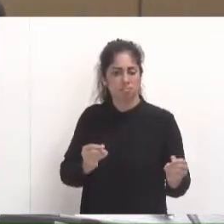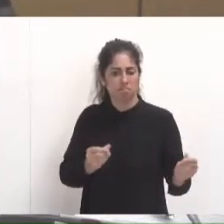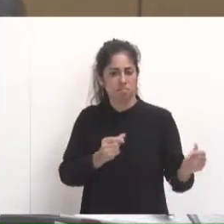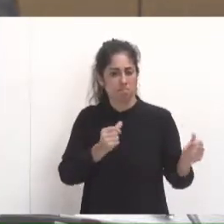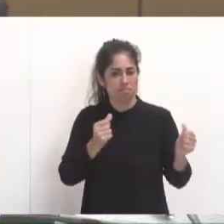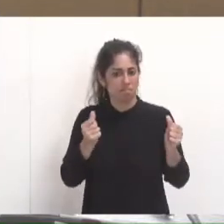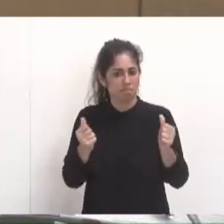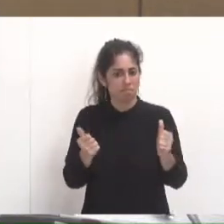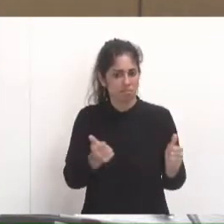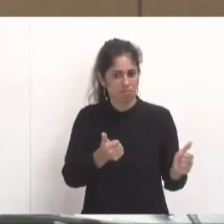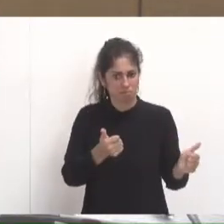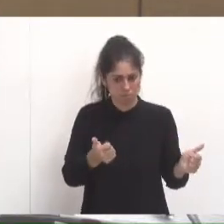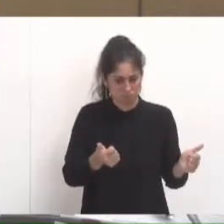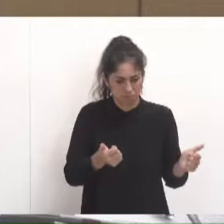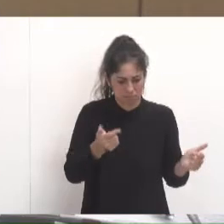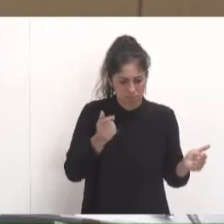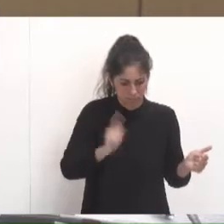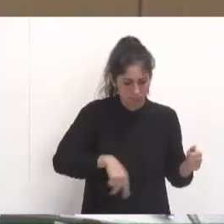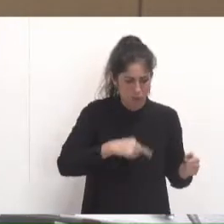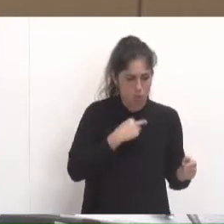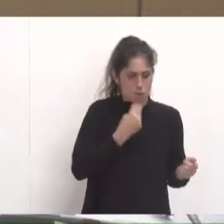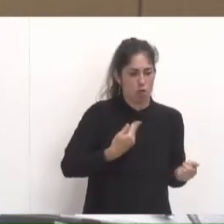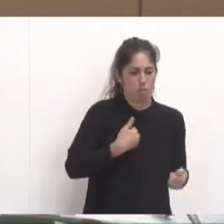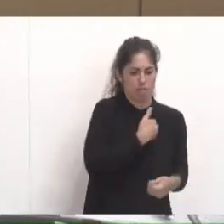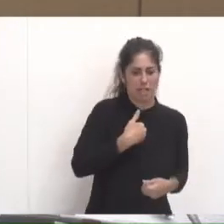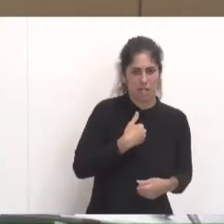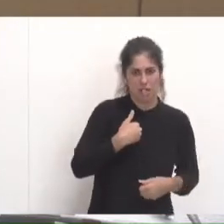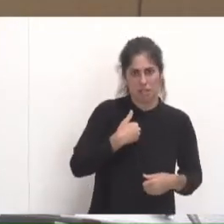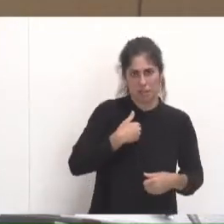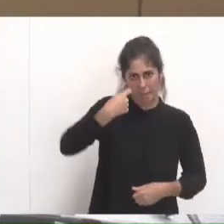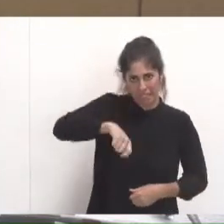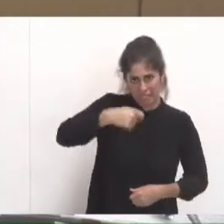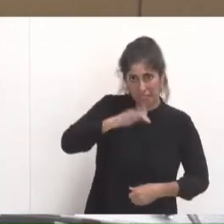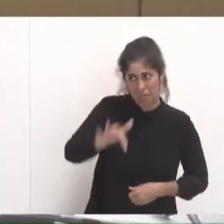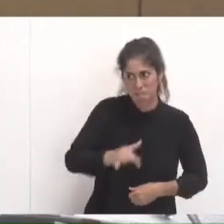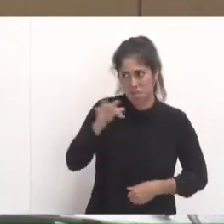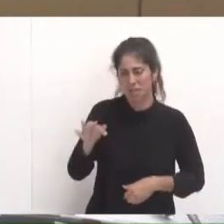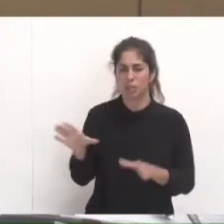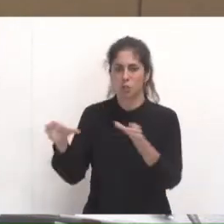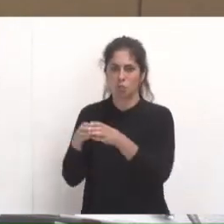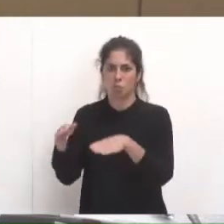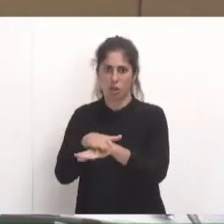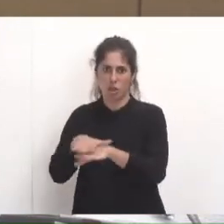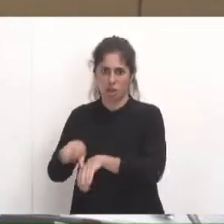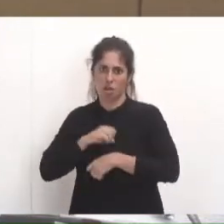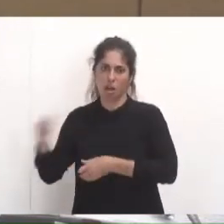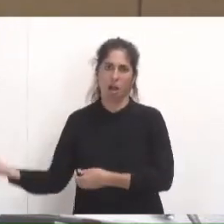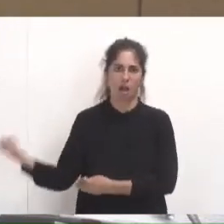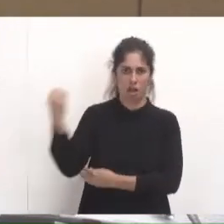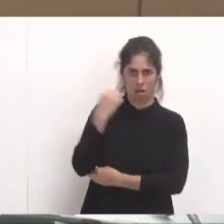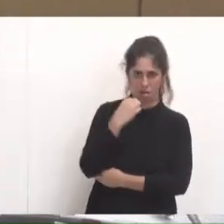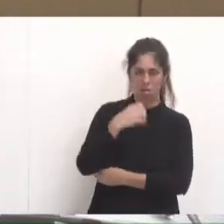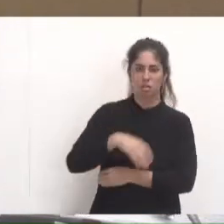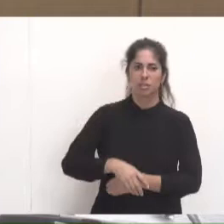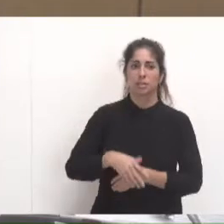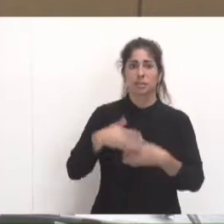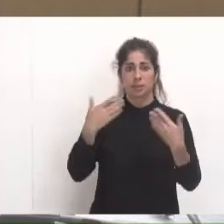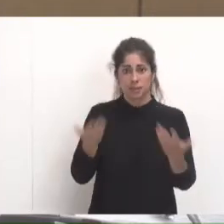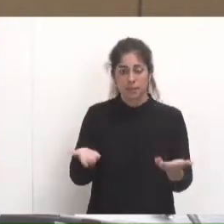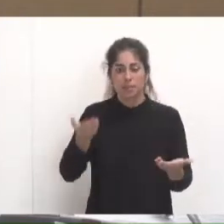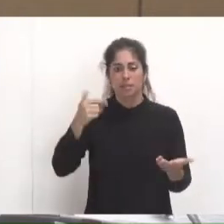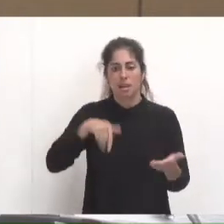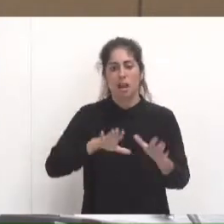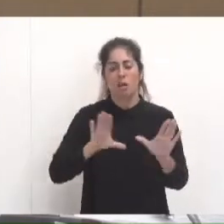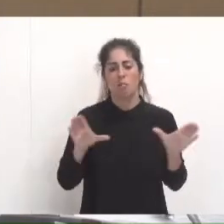como presidente de esta corporación y con el apoyo del Grupo de Gobierno, Frente a esta apuesta, el Pleno